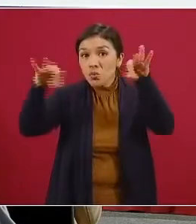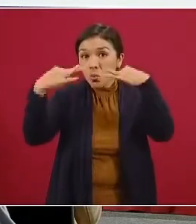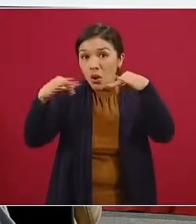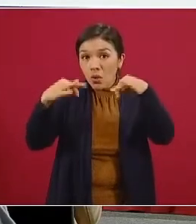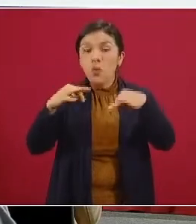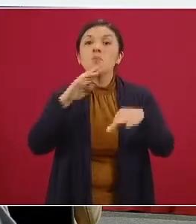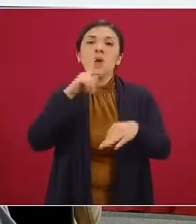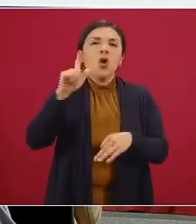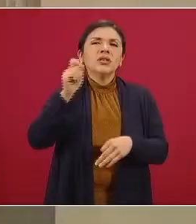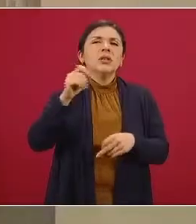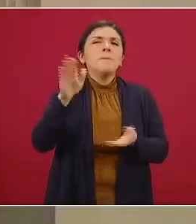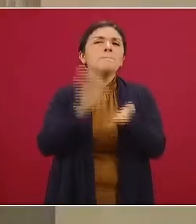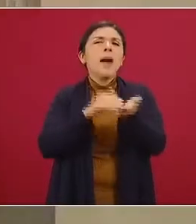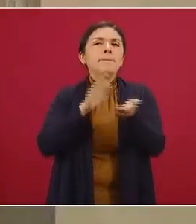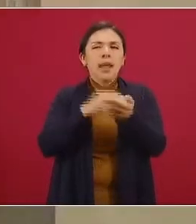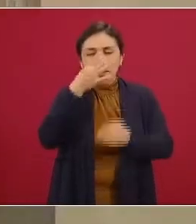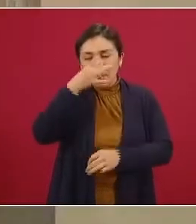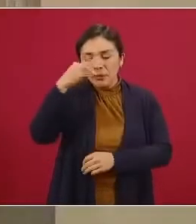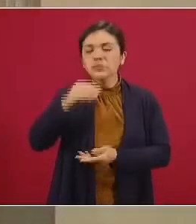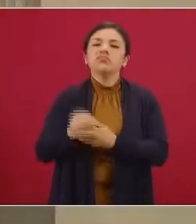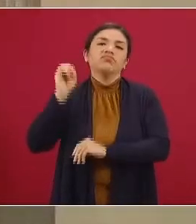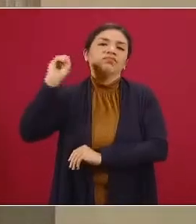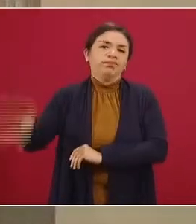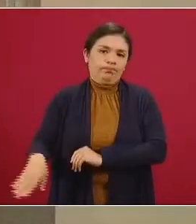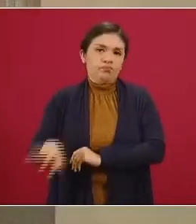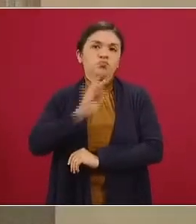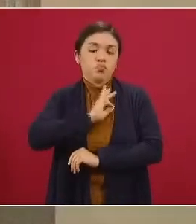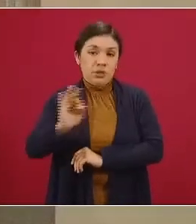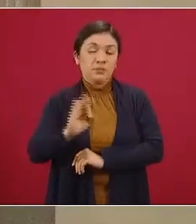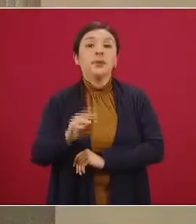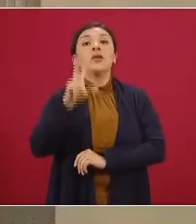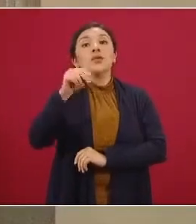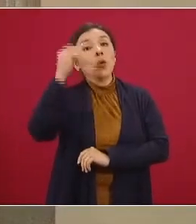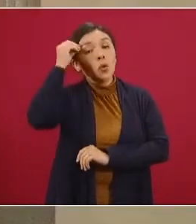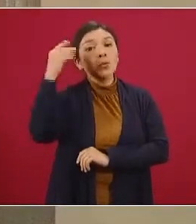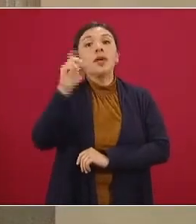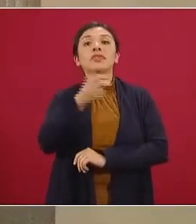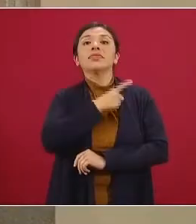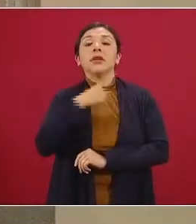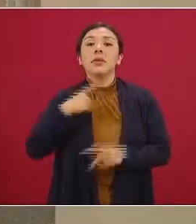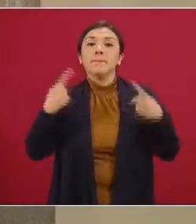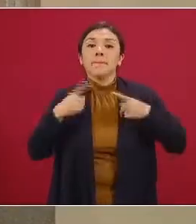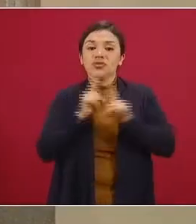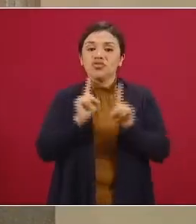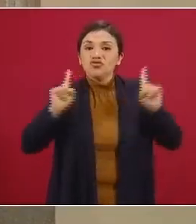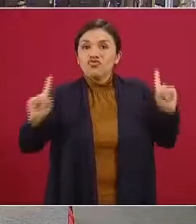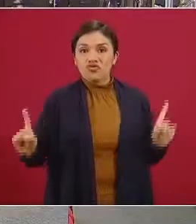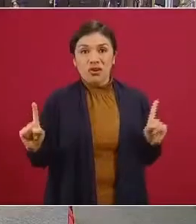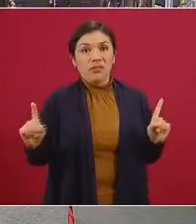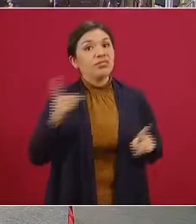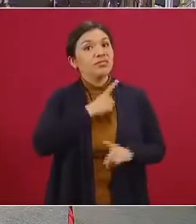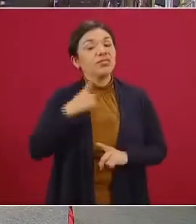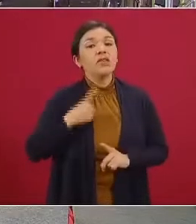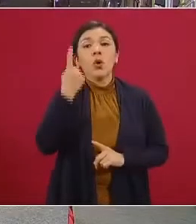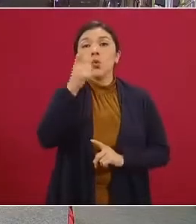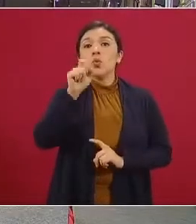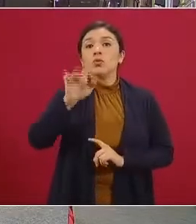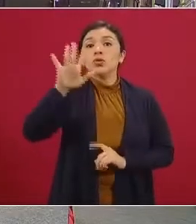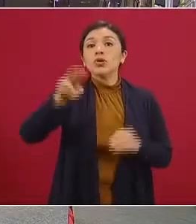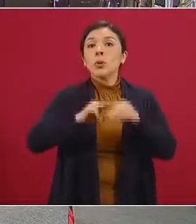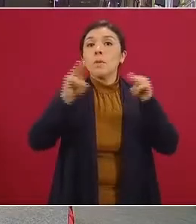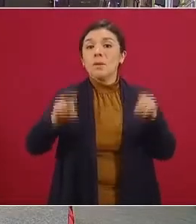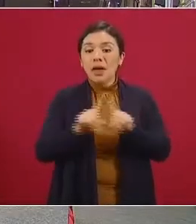preferentemente desechable, entonces utilizarlo. No olvidemos la sana distancia, al menos 1.5